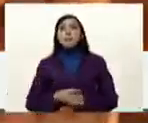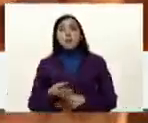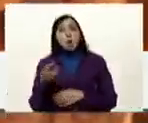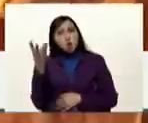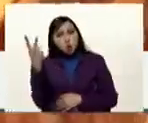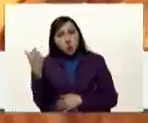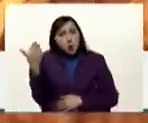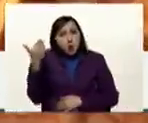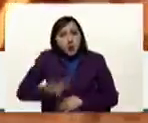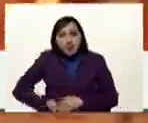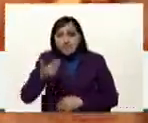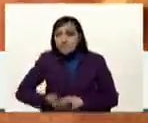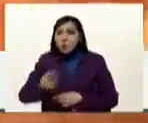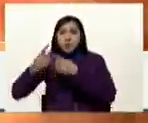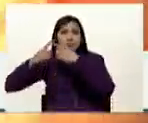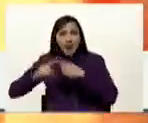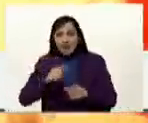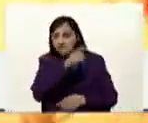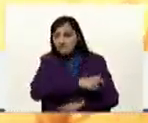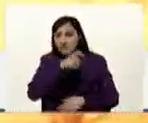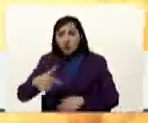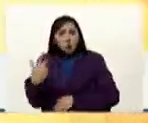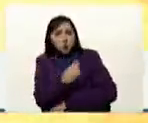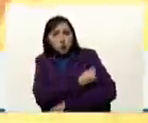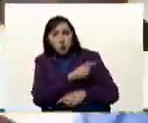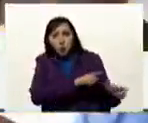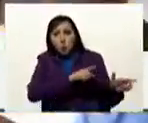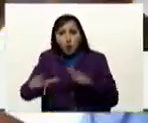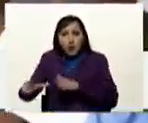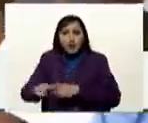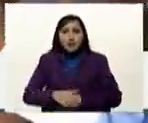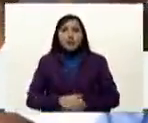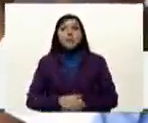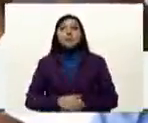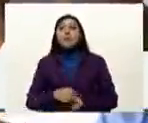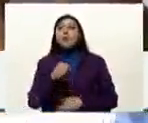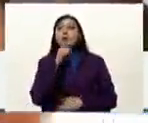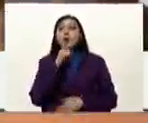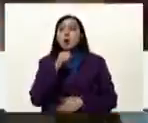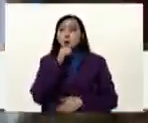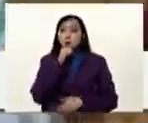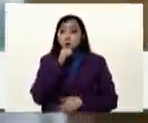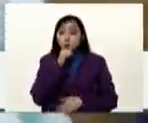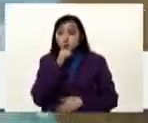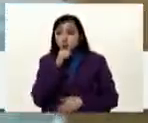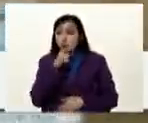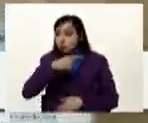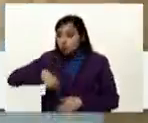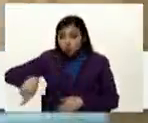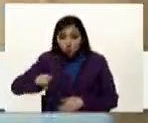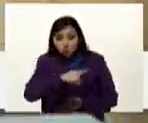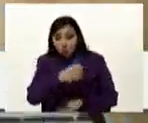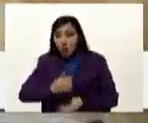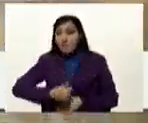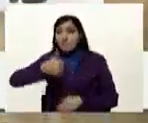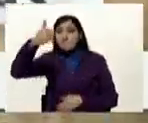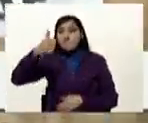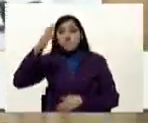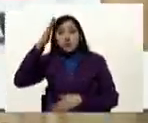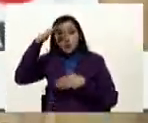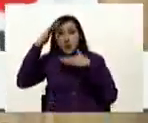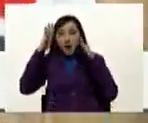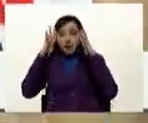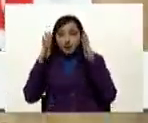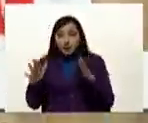importante de personas vacunadas, y ha sido nuestros adultos y adultas mayores los más atentos a